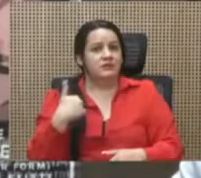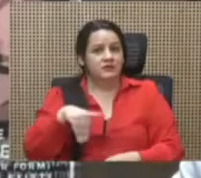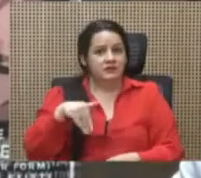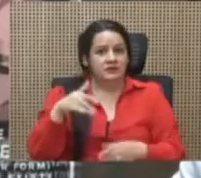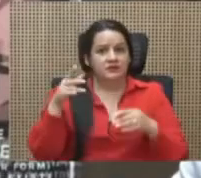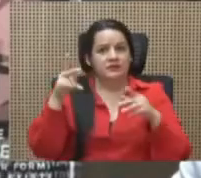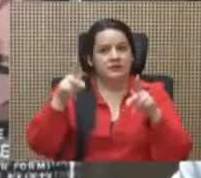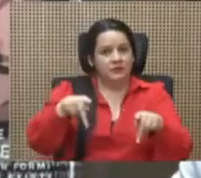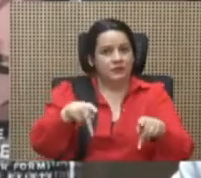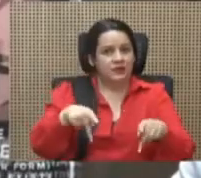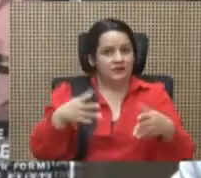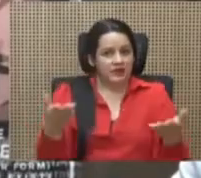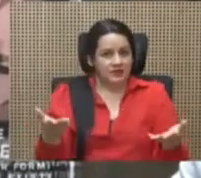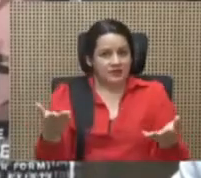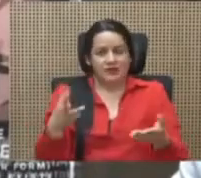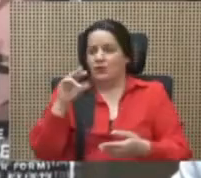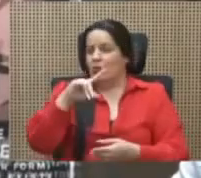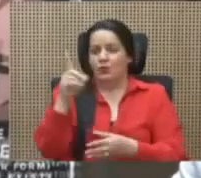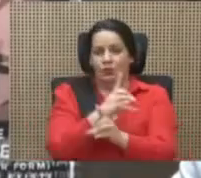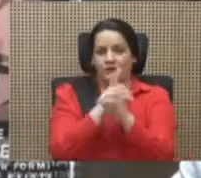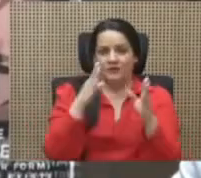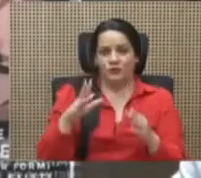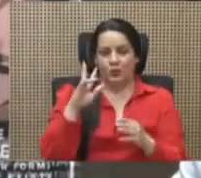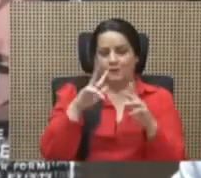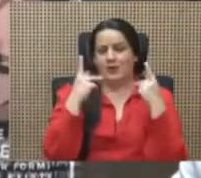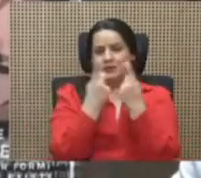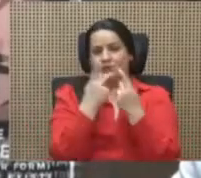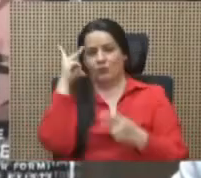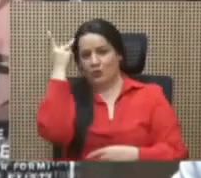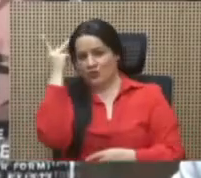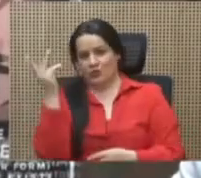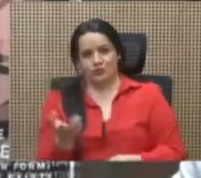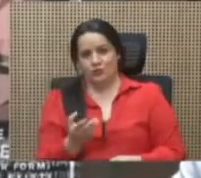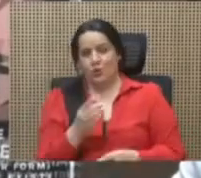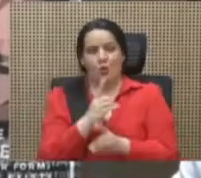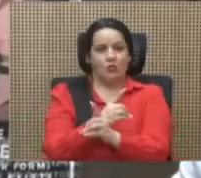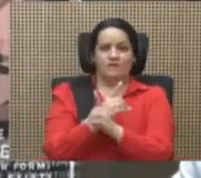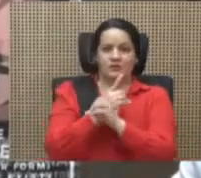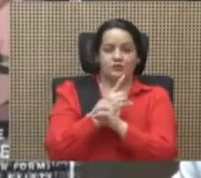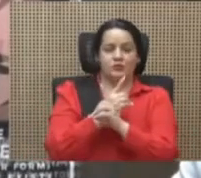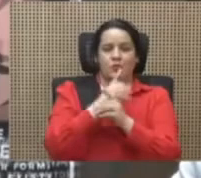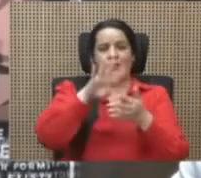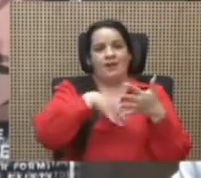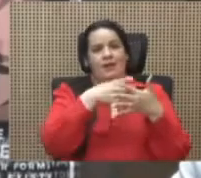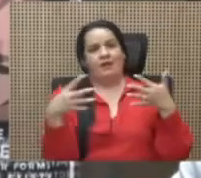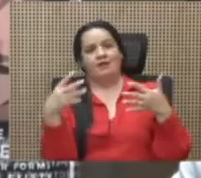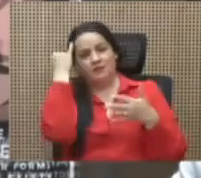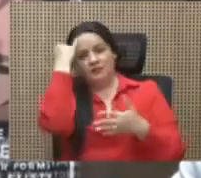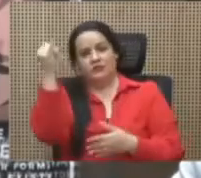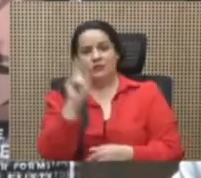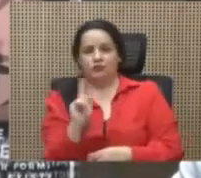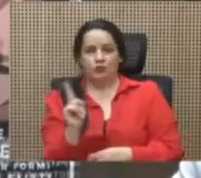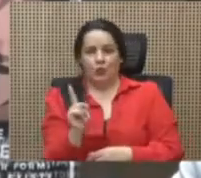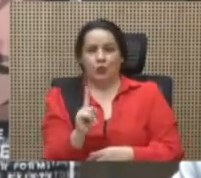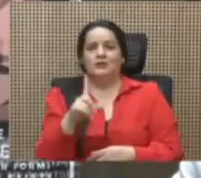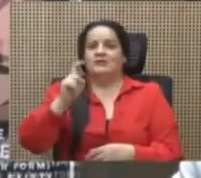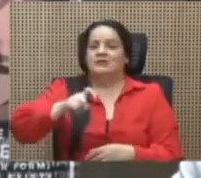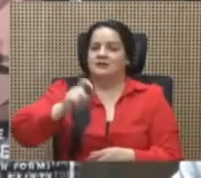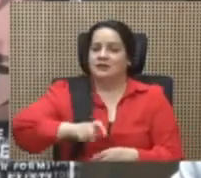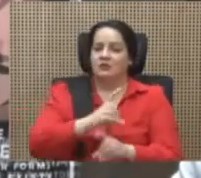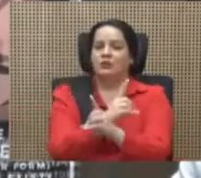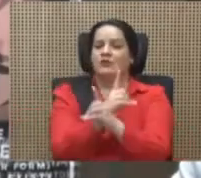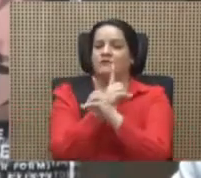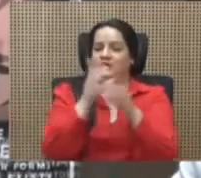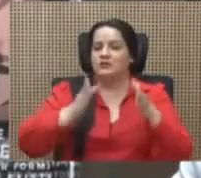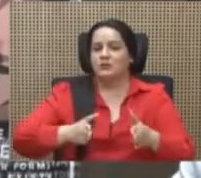los habitantes no un defensor de partidos políticos ni un defensor de agendas ideológicas se necesita un defensor de los habitantes no